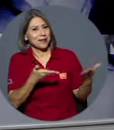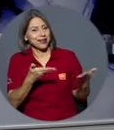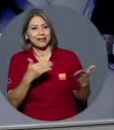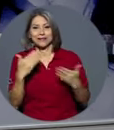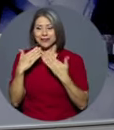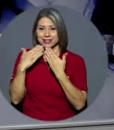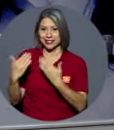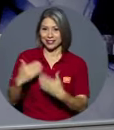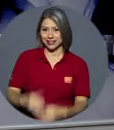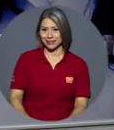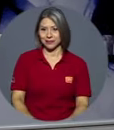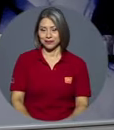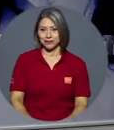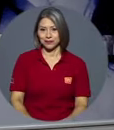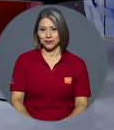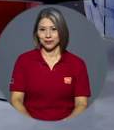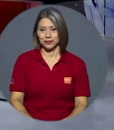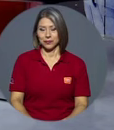Muchas gracias.